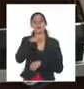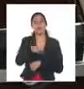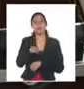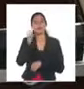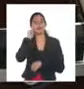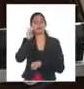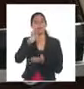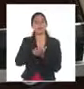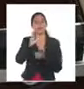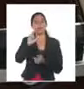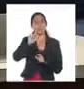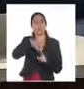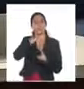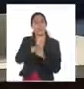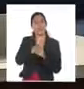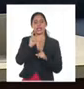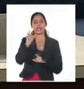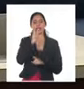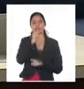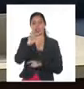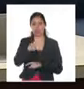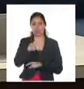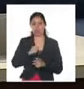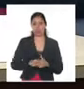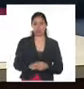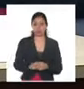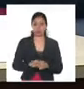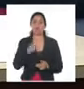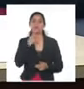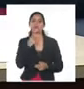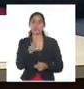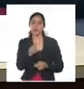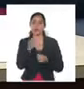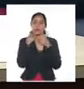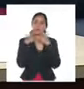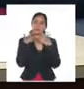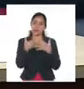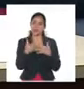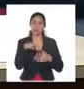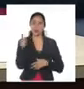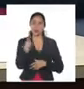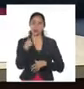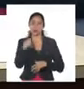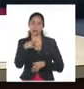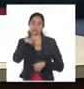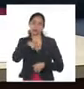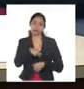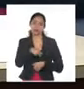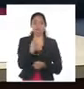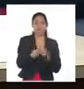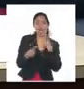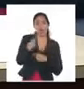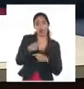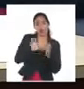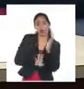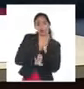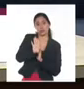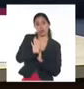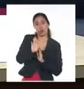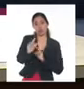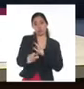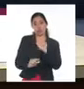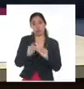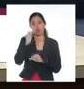CDR. En esencia, no estamos ni remotamente en el lugar donde queremos estar. Tampoco podemos decir que no se ha avanzado. Pensamos